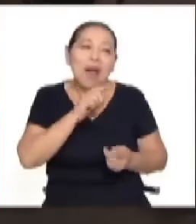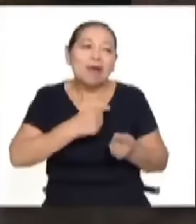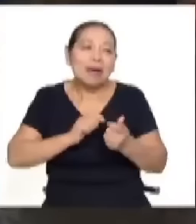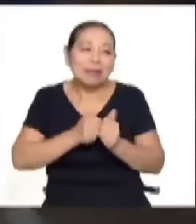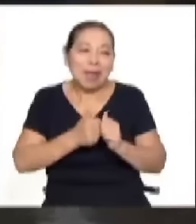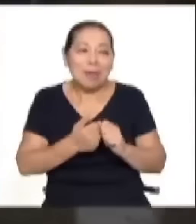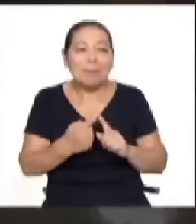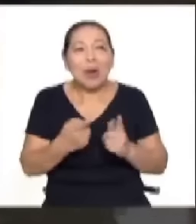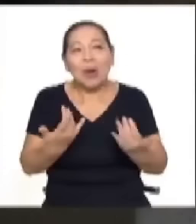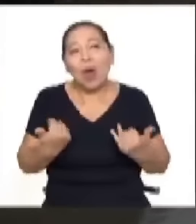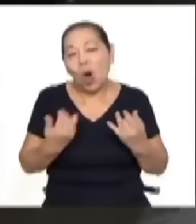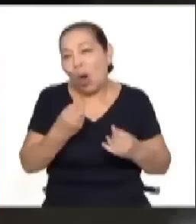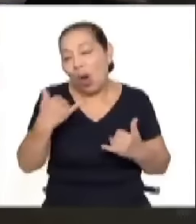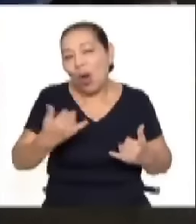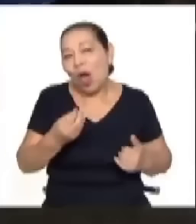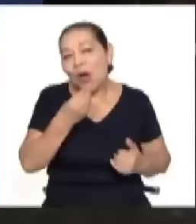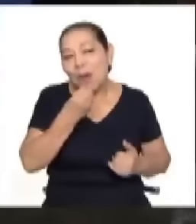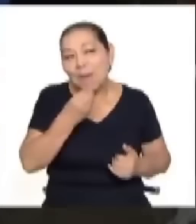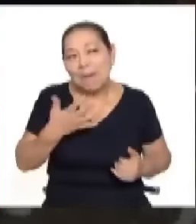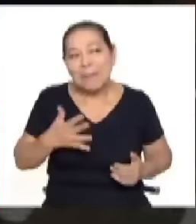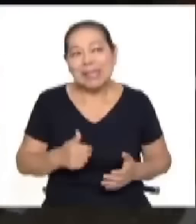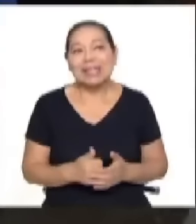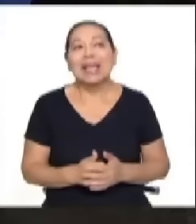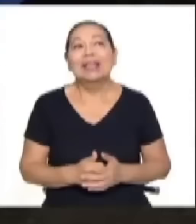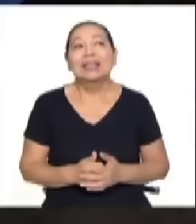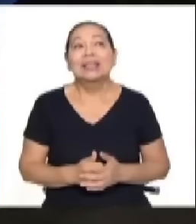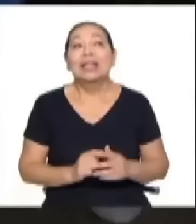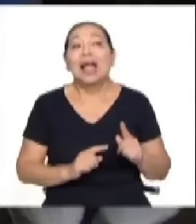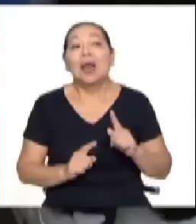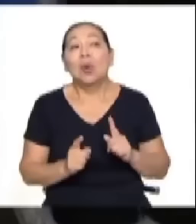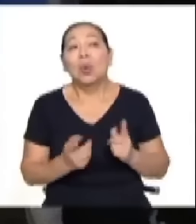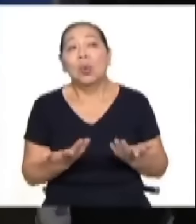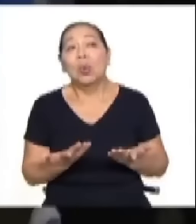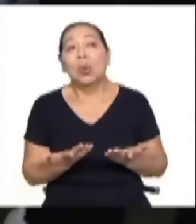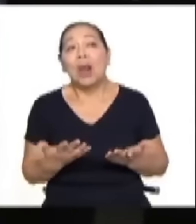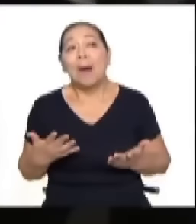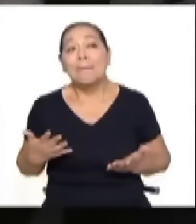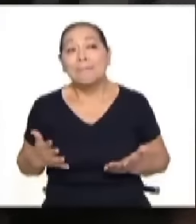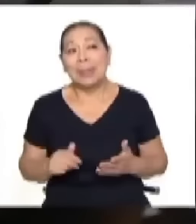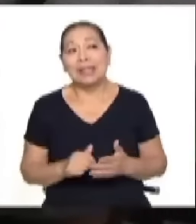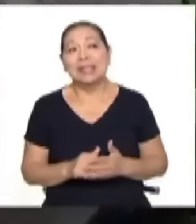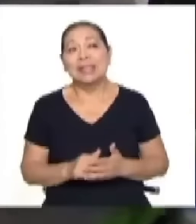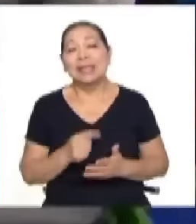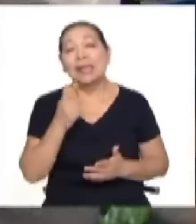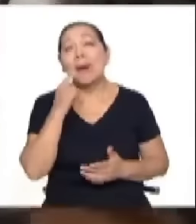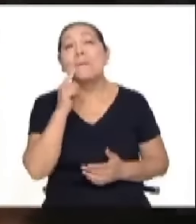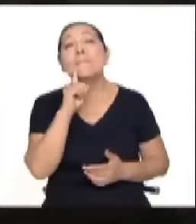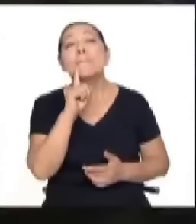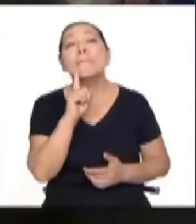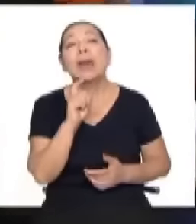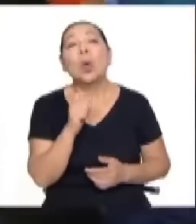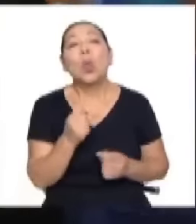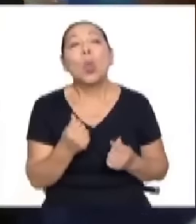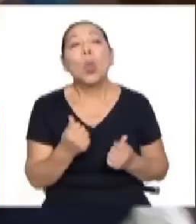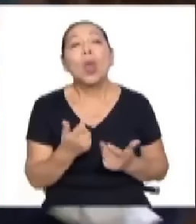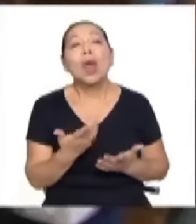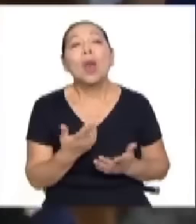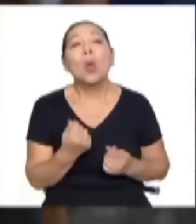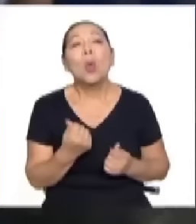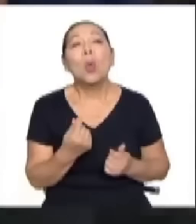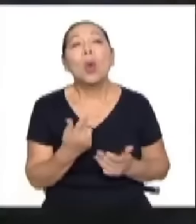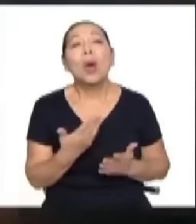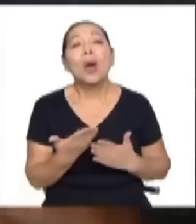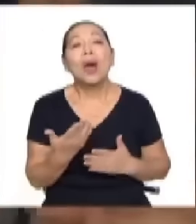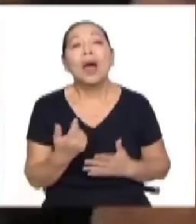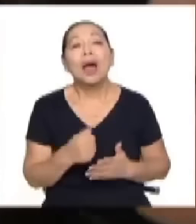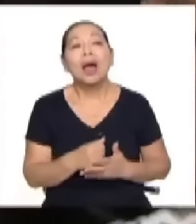y la carne por el pescado. Vamos a ver, acá tenemos algunas especies marinas. Vamos a preguntar cuánto está. ¿Cuánto está, señor?